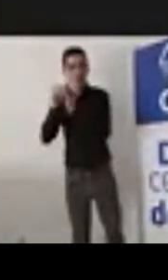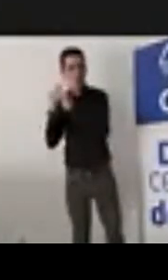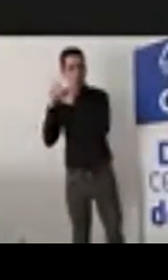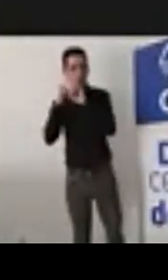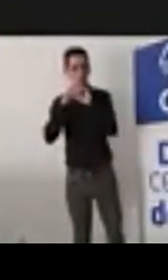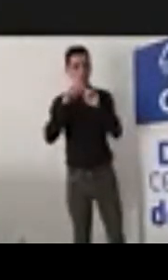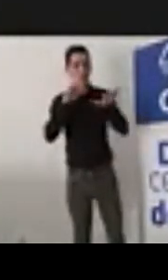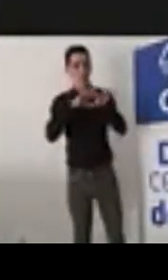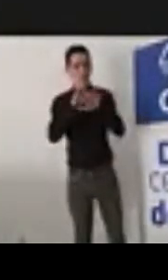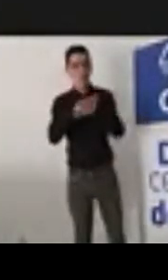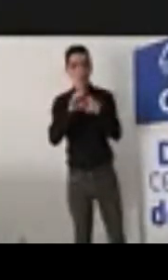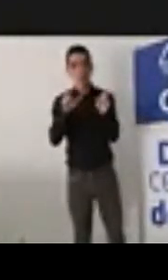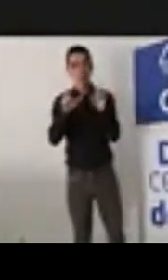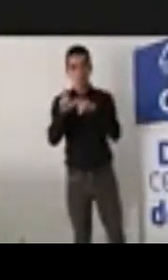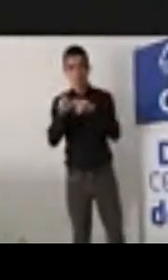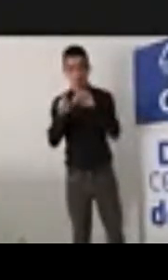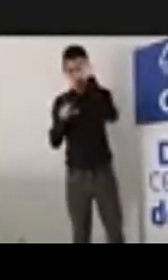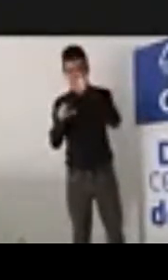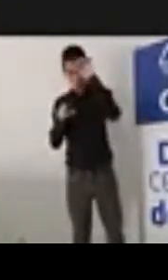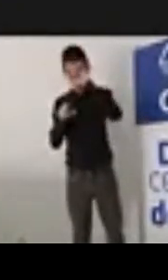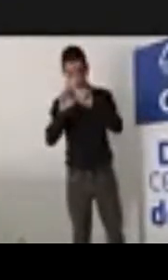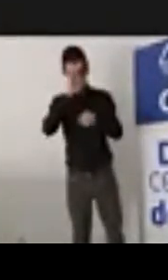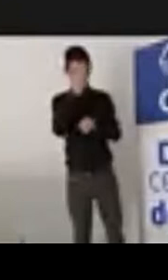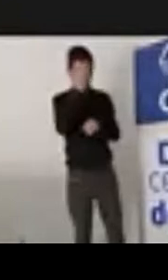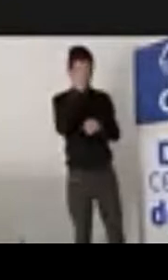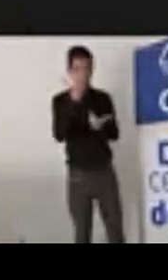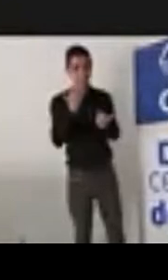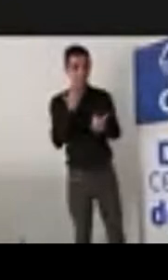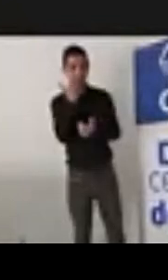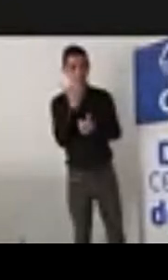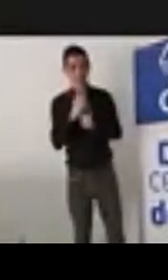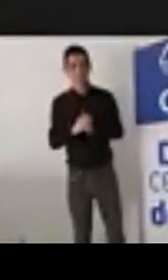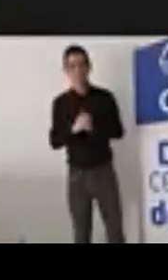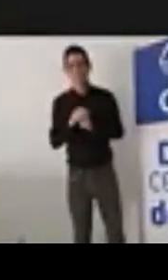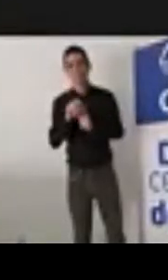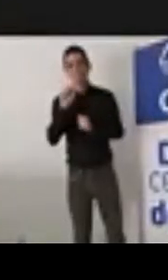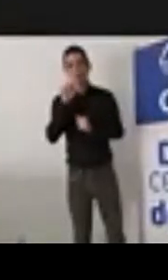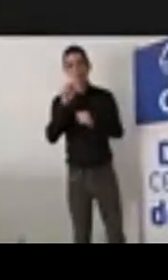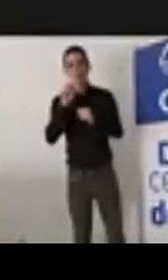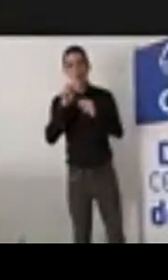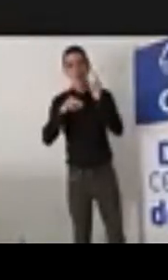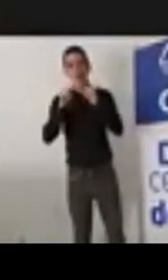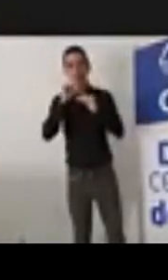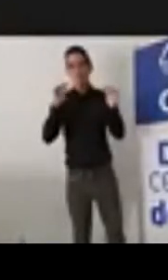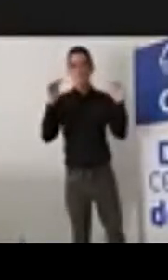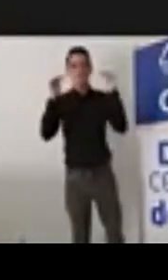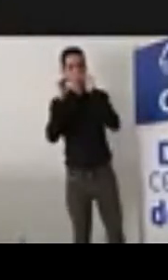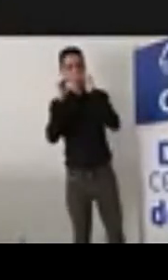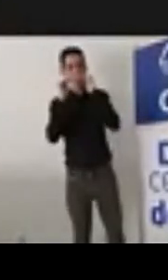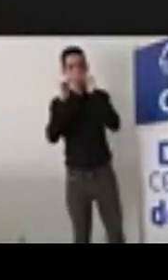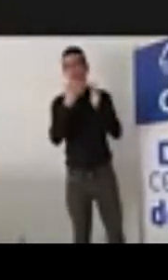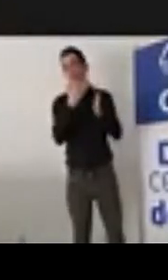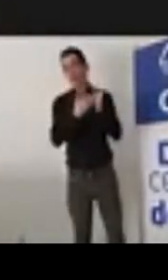la institución o la entidad y aquí están los jóvenes, sino que estén en un mismo nivel de actuación. Y en el caso de los ODS, yo creo que hay